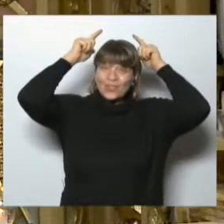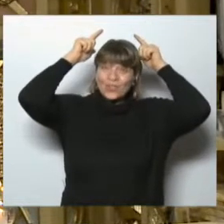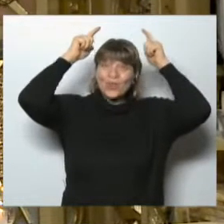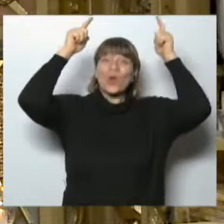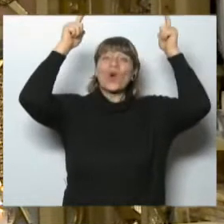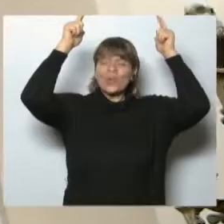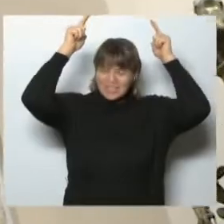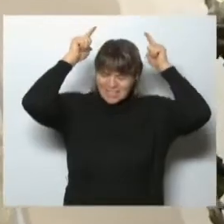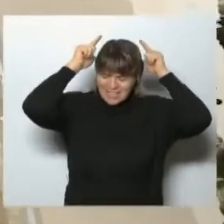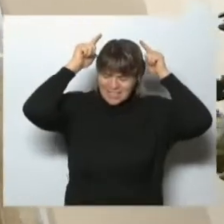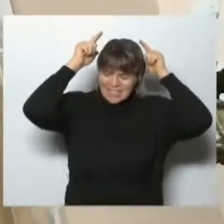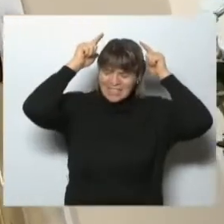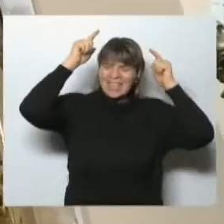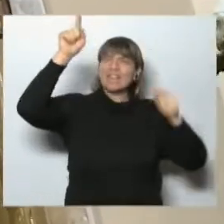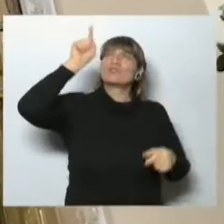santo,